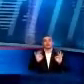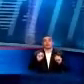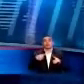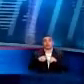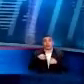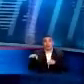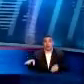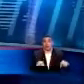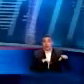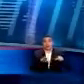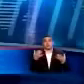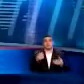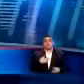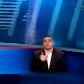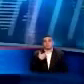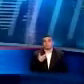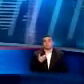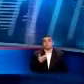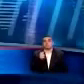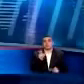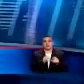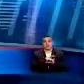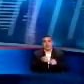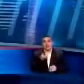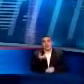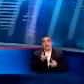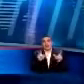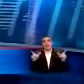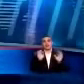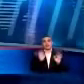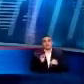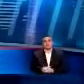el evento se entregó el documento a los conductores.